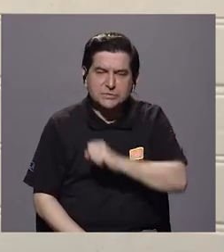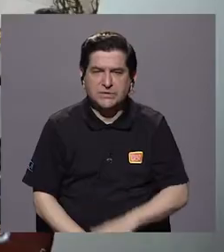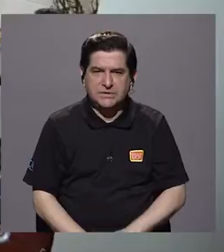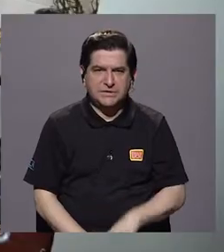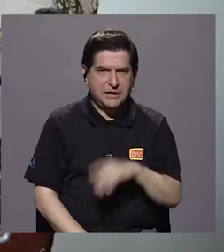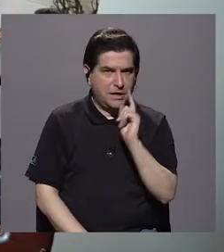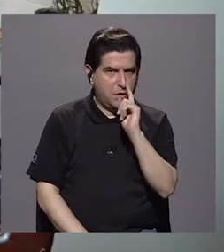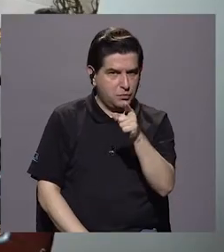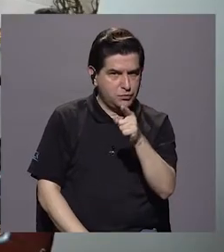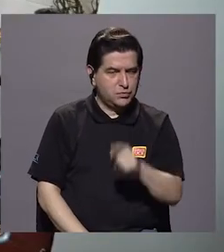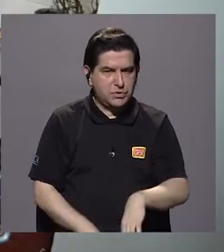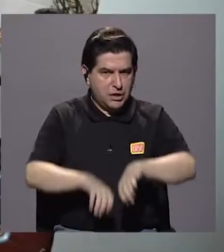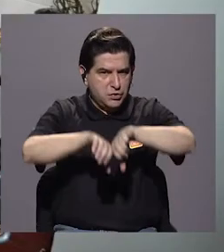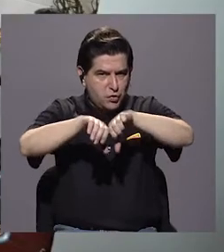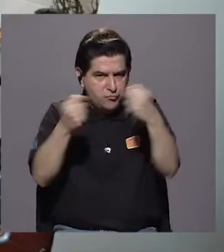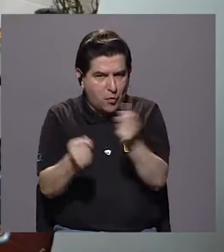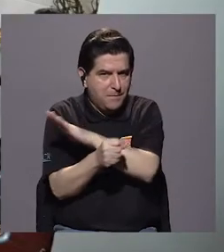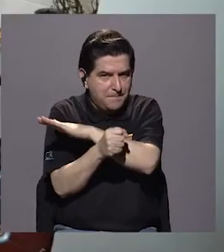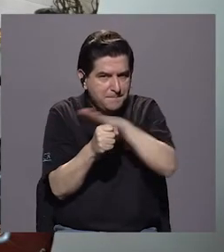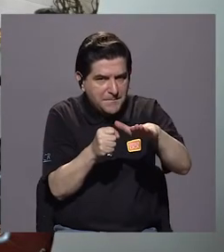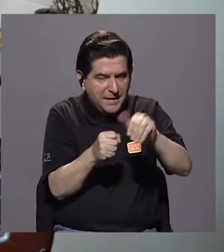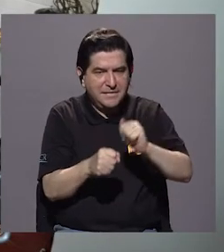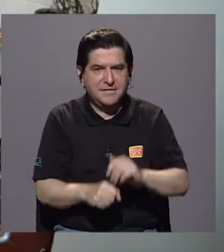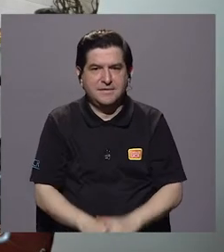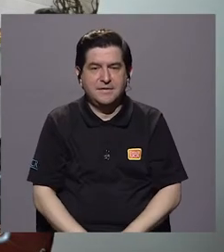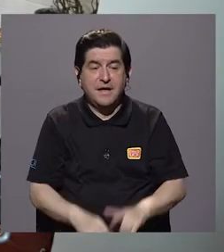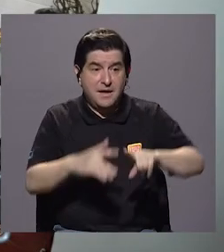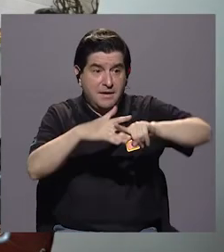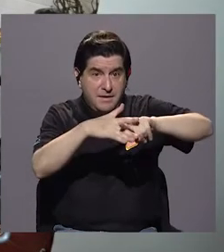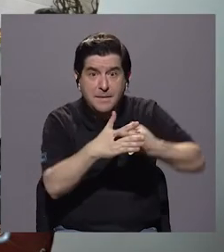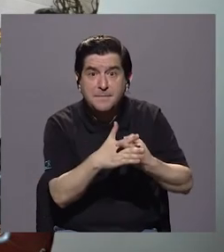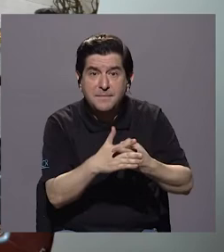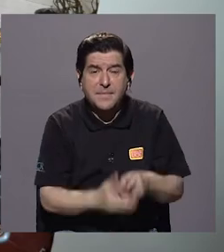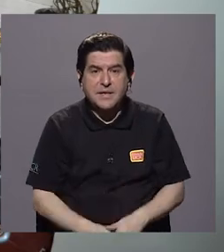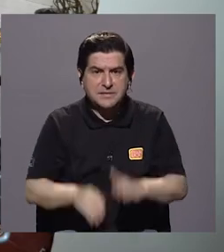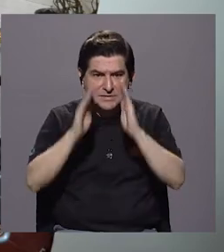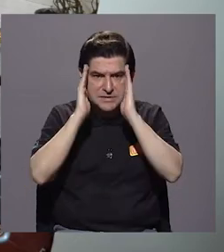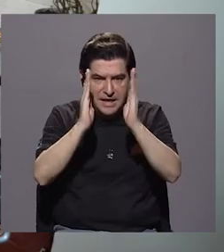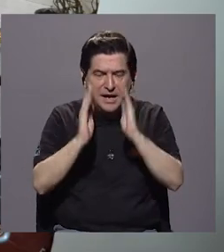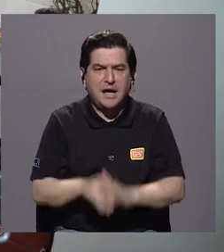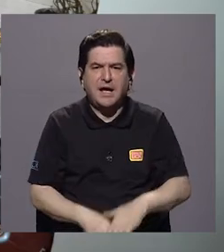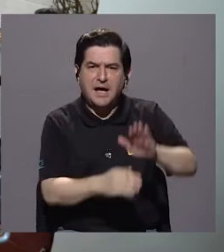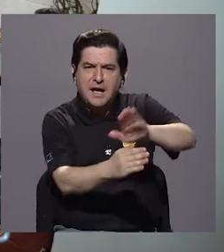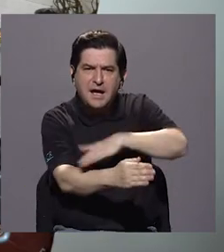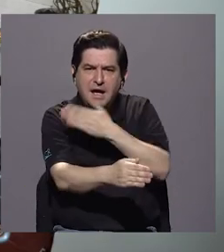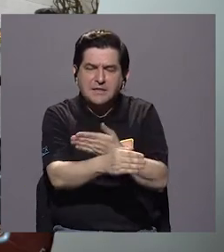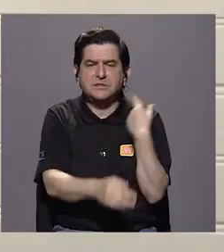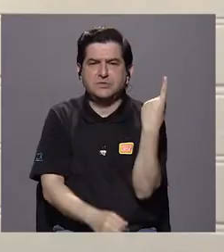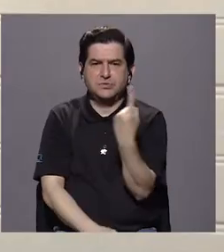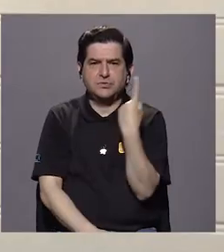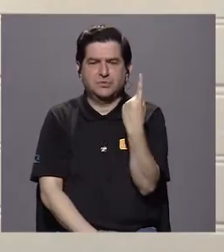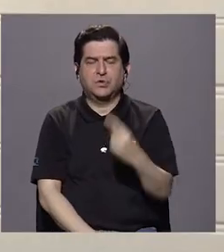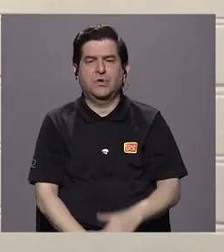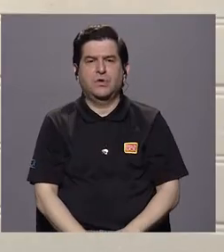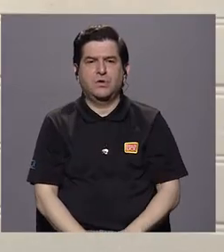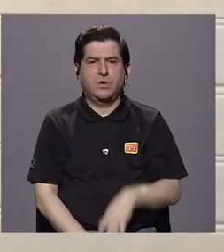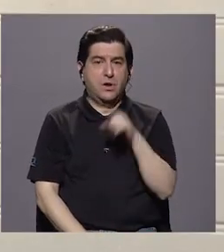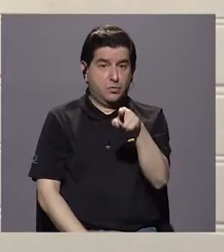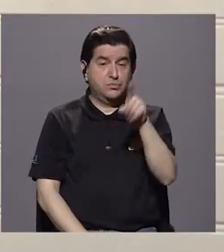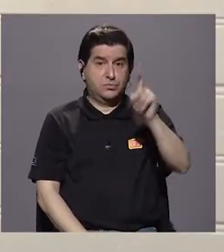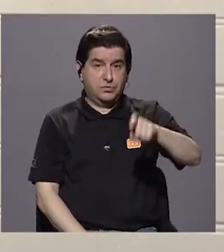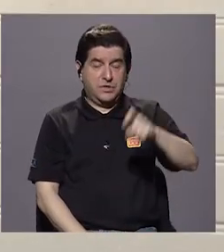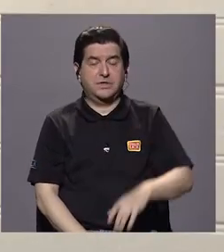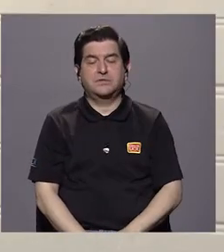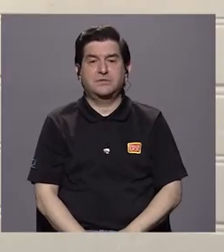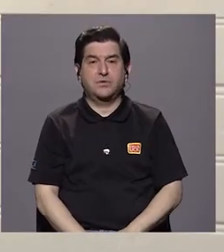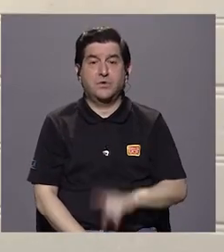usted hace una ruptura completa y usted empieza a dedicarse a la música usted solita. Para eso tuvo inclusive que pasar un